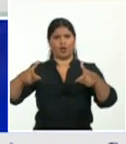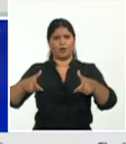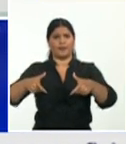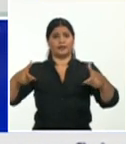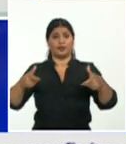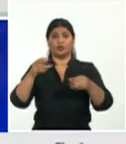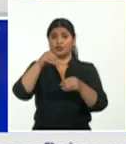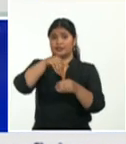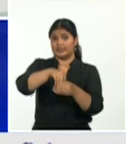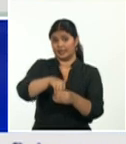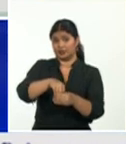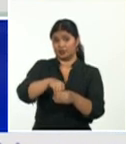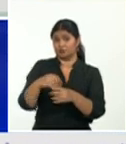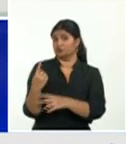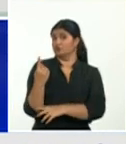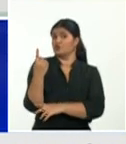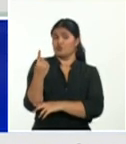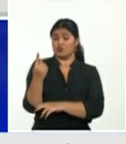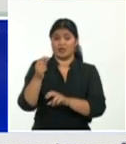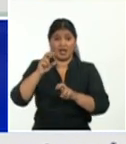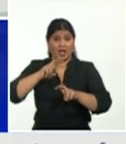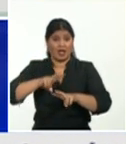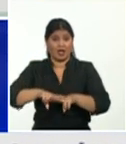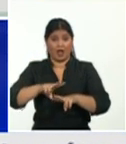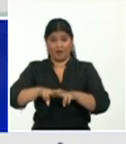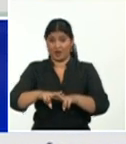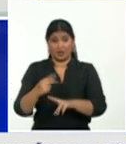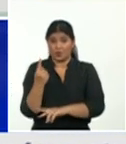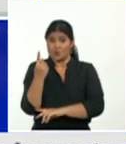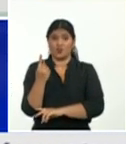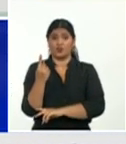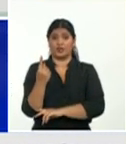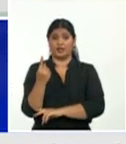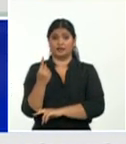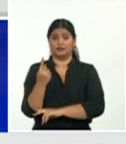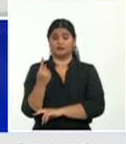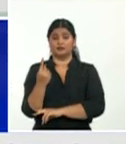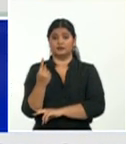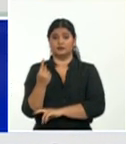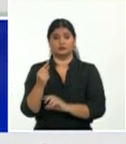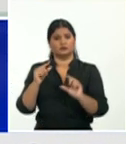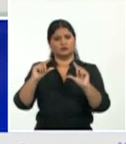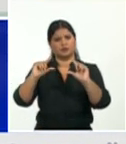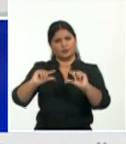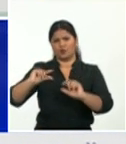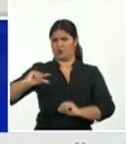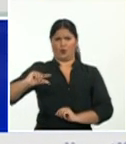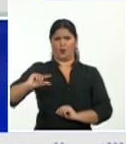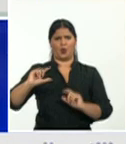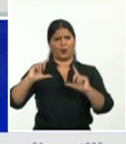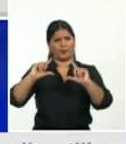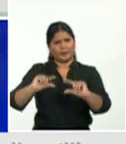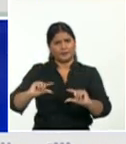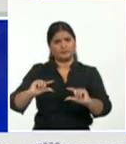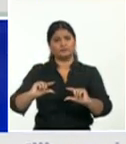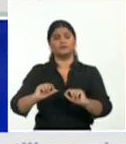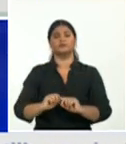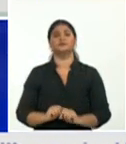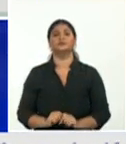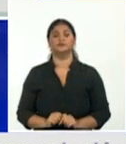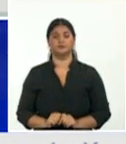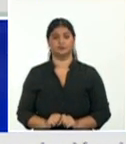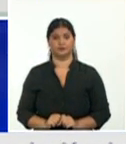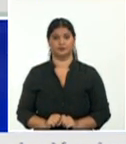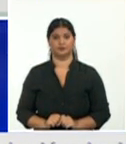la única que disminuye en la segunda semana. Reitero, cifra muy elevada, transmisión